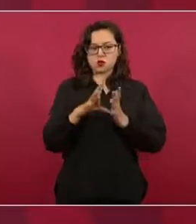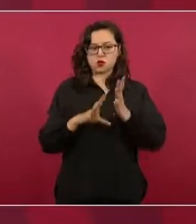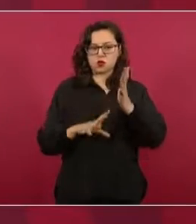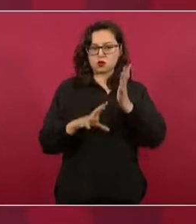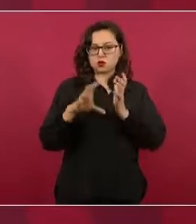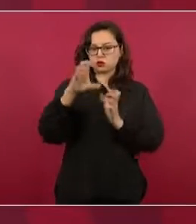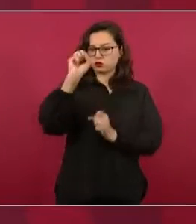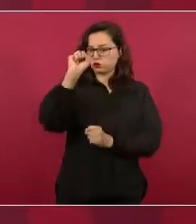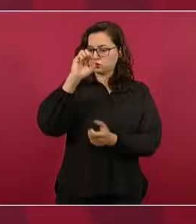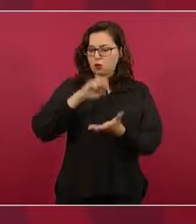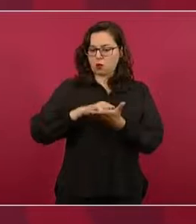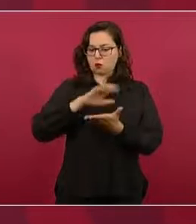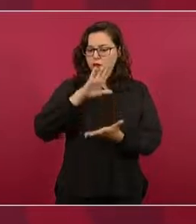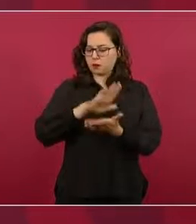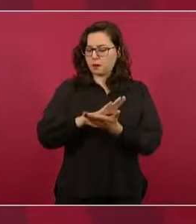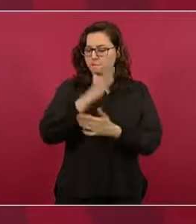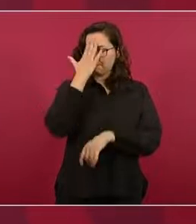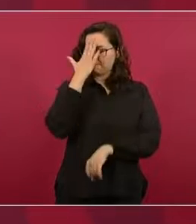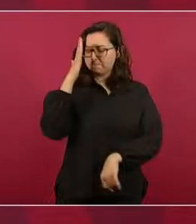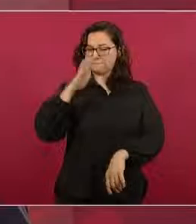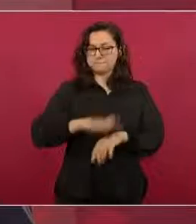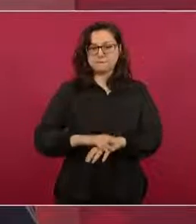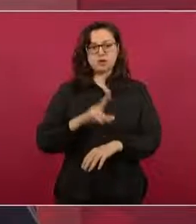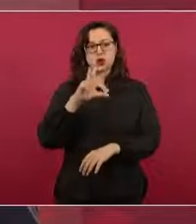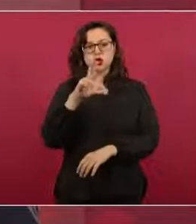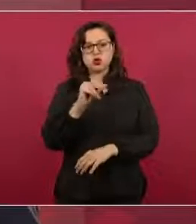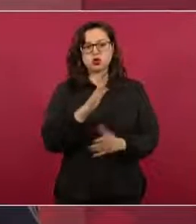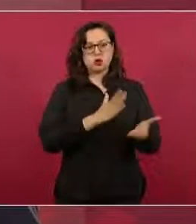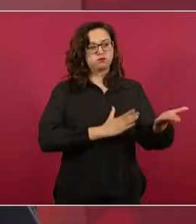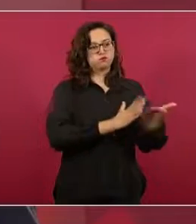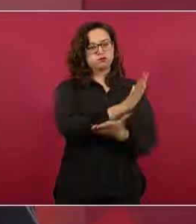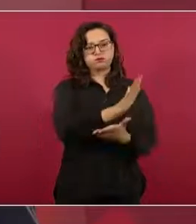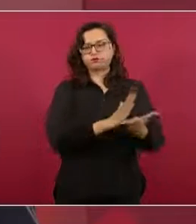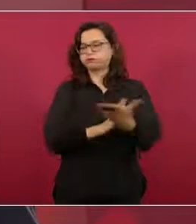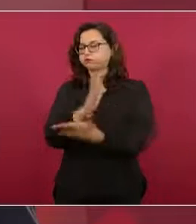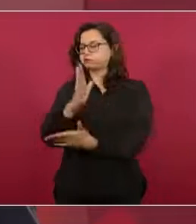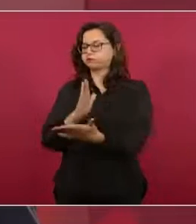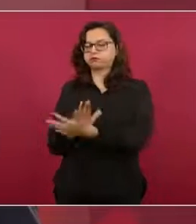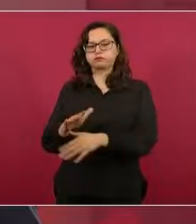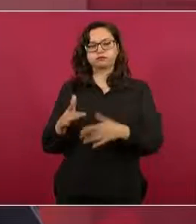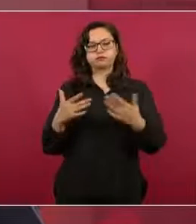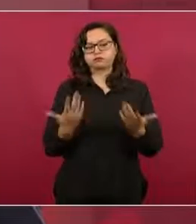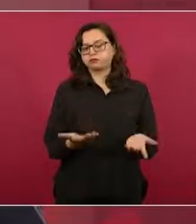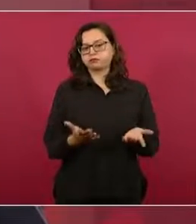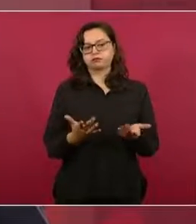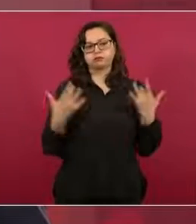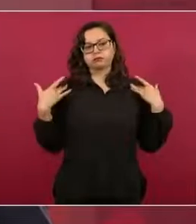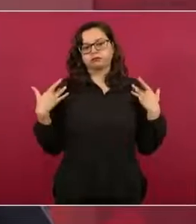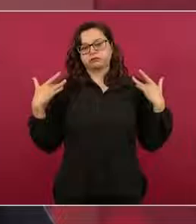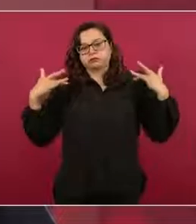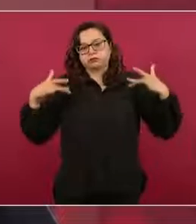no intervención y autodeterminación de los pueblos.